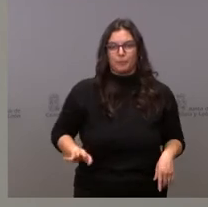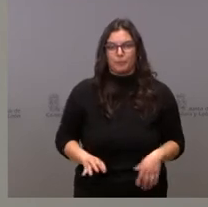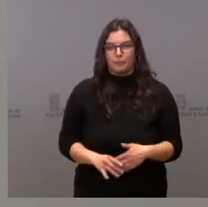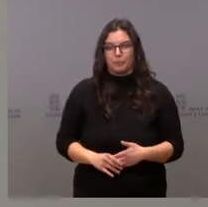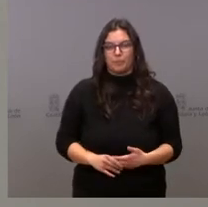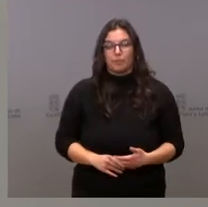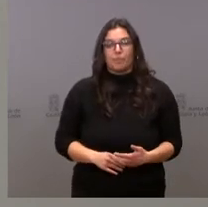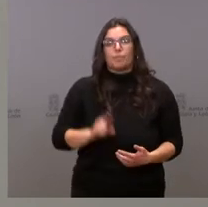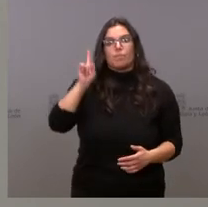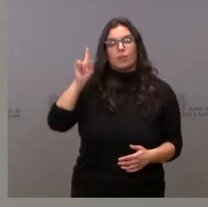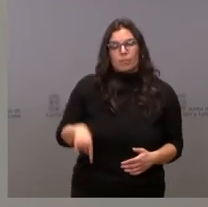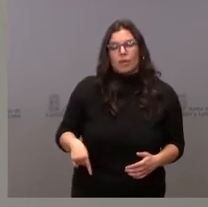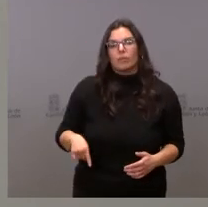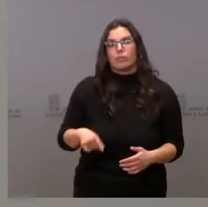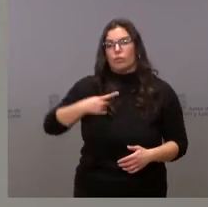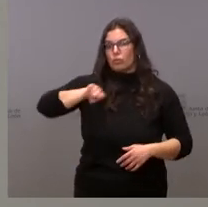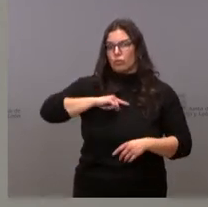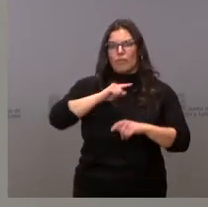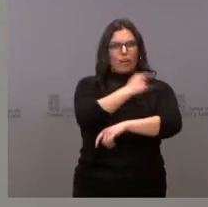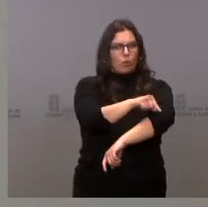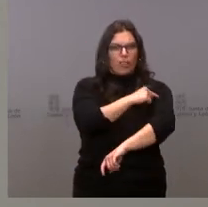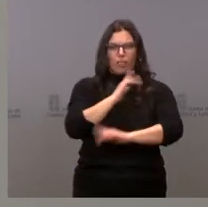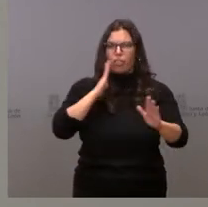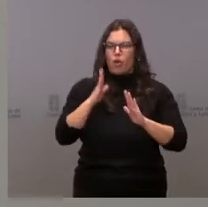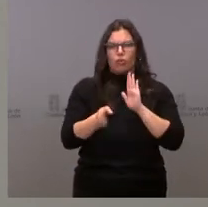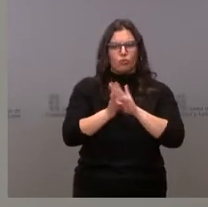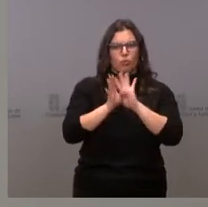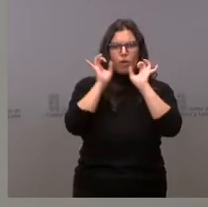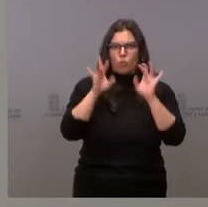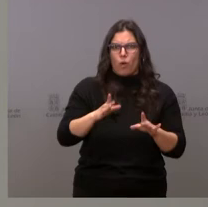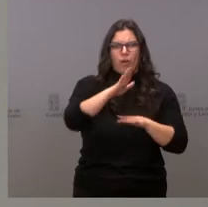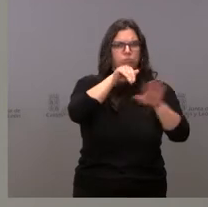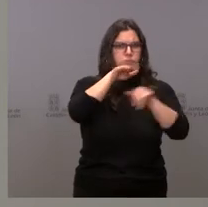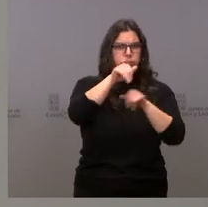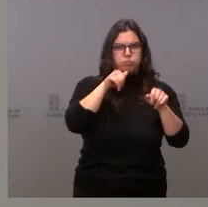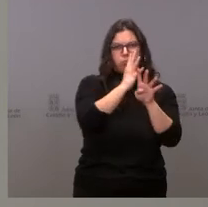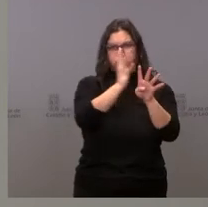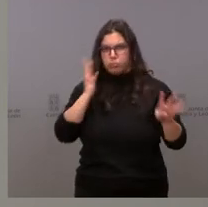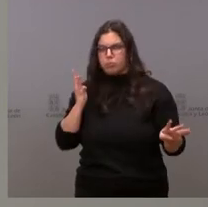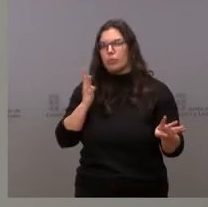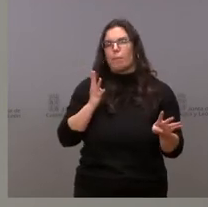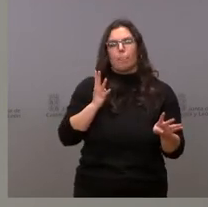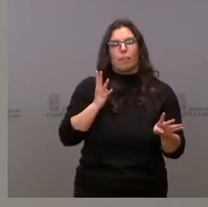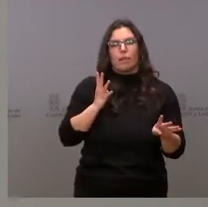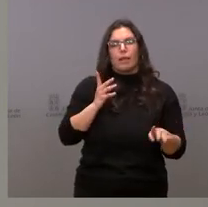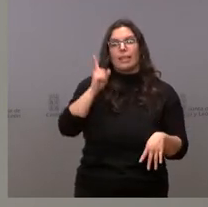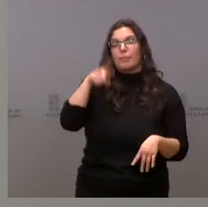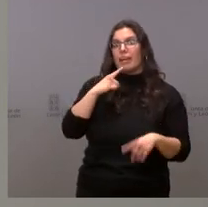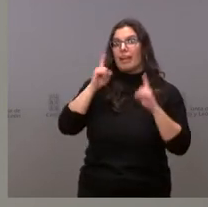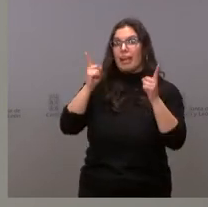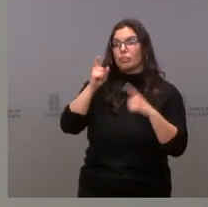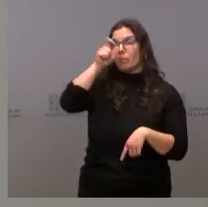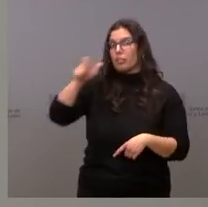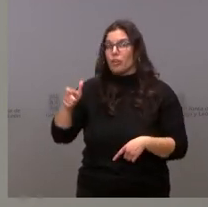asimismo mantenemos nuestra campaña de vacunación por llamamientos y seguiremos manteniendo la modalidad de auto cita para aquellos pacientes que por